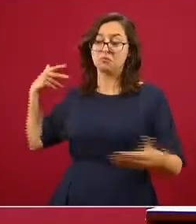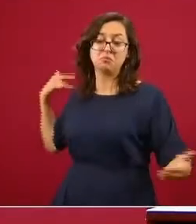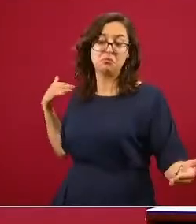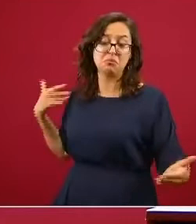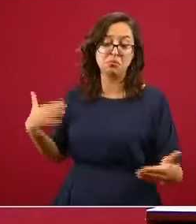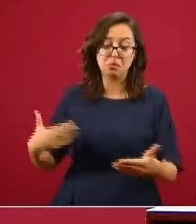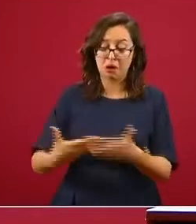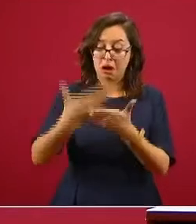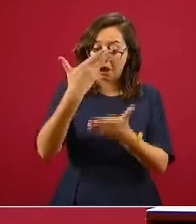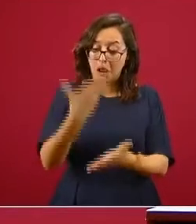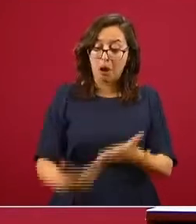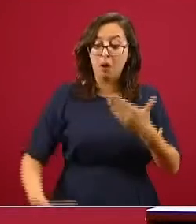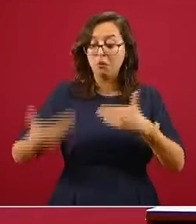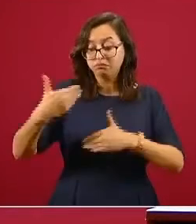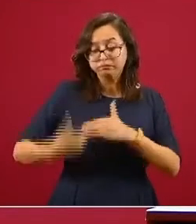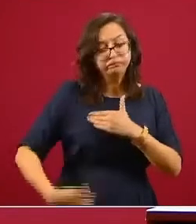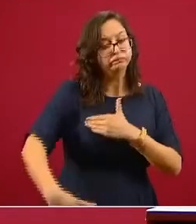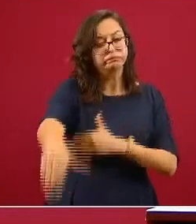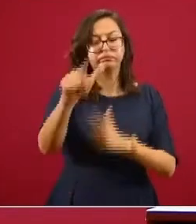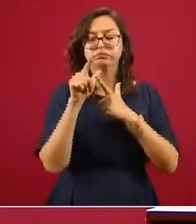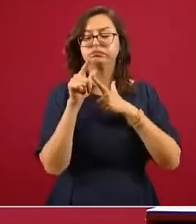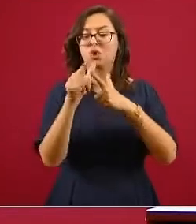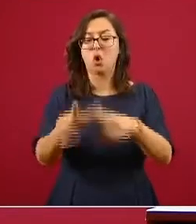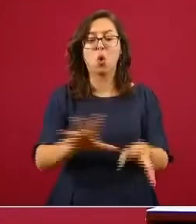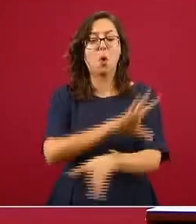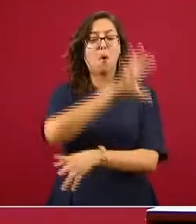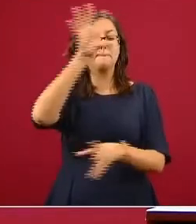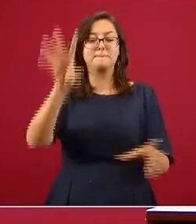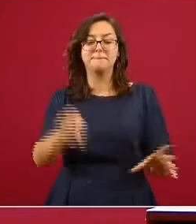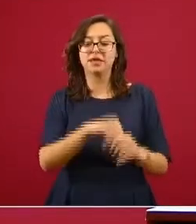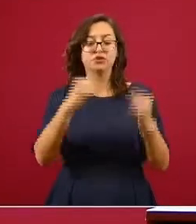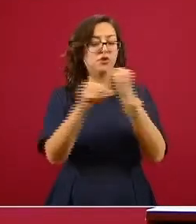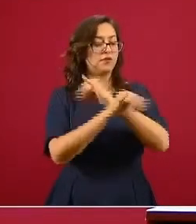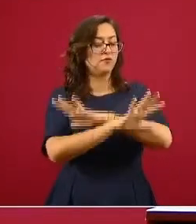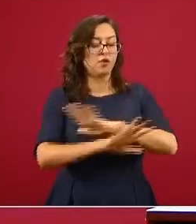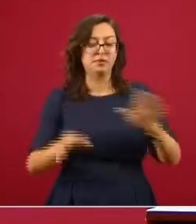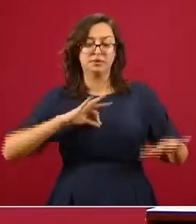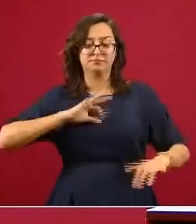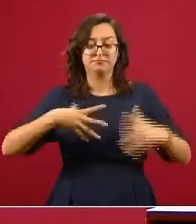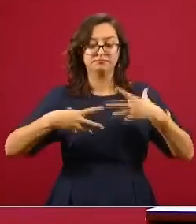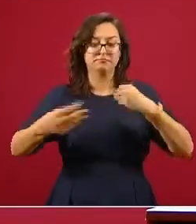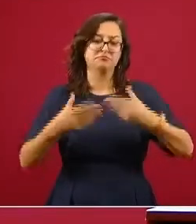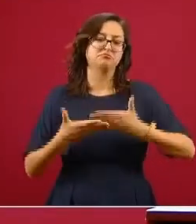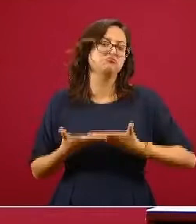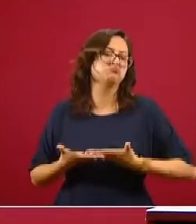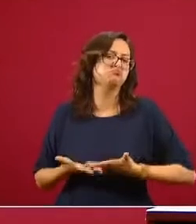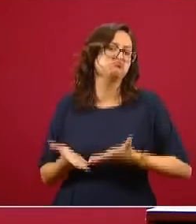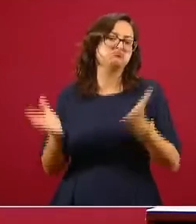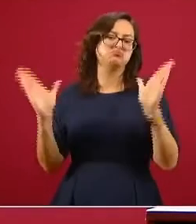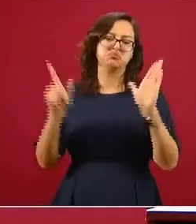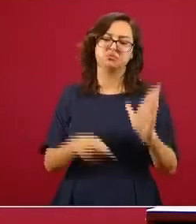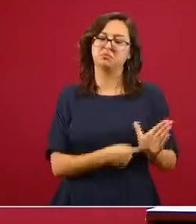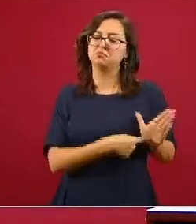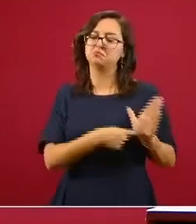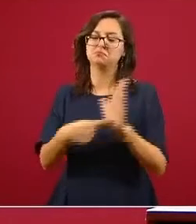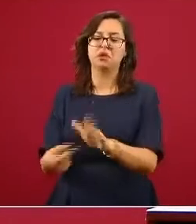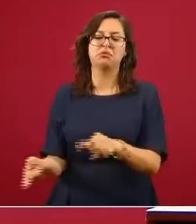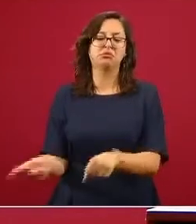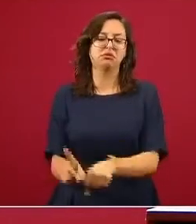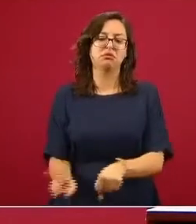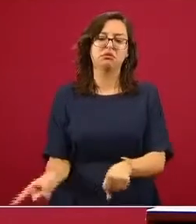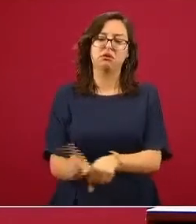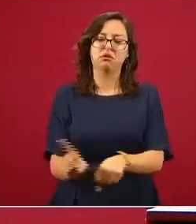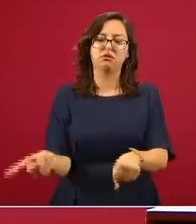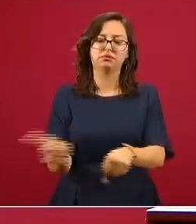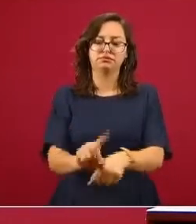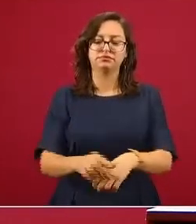datos completas de la vigilancia epidemiológica, de toda esta información, se ponen al público en tiempo real todos los